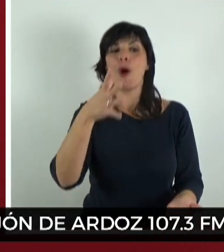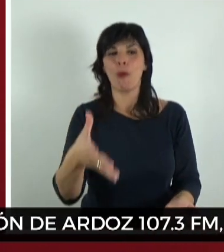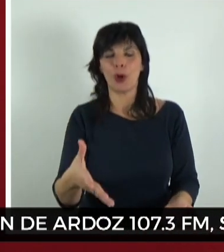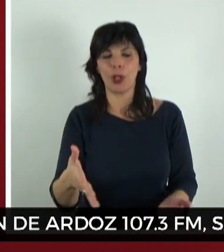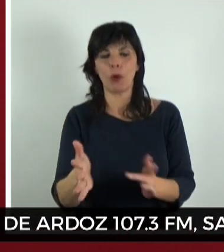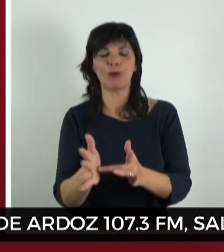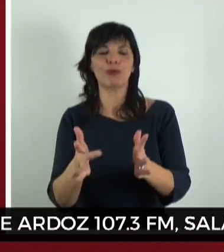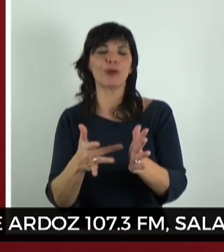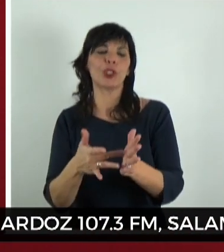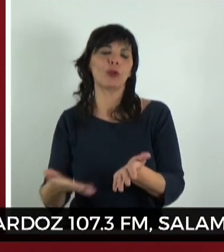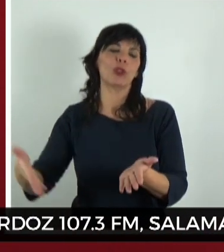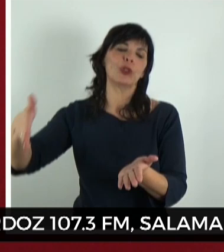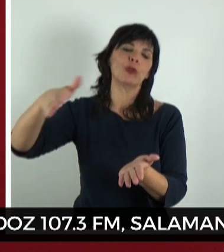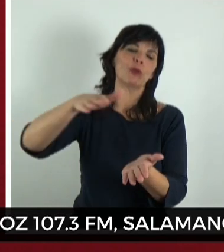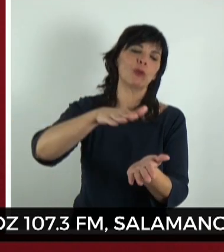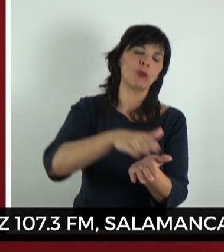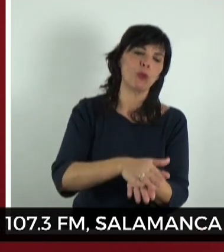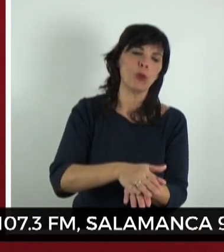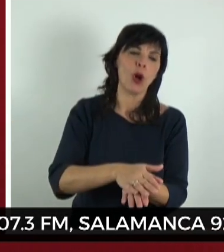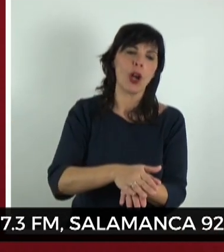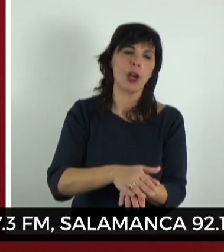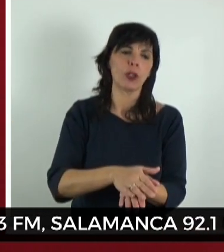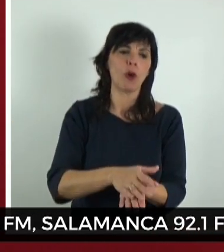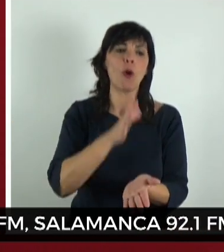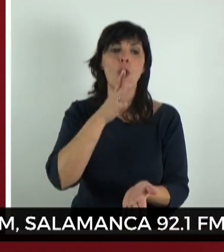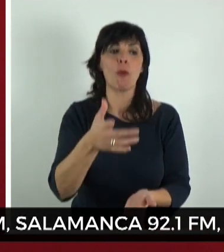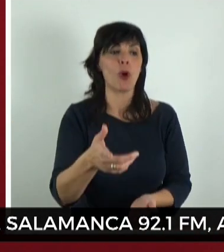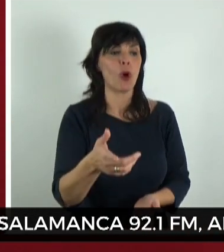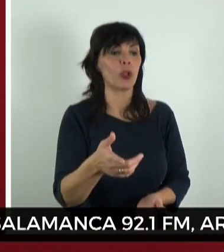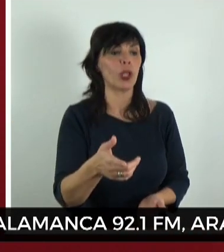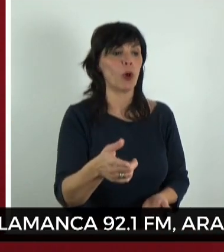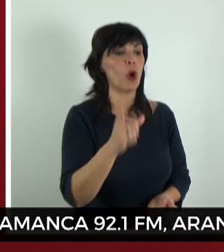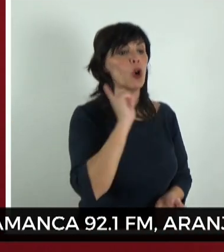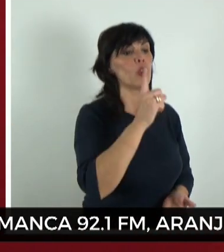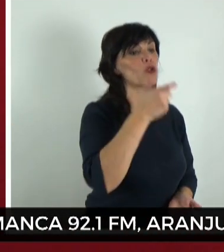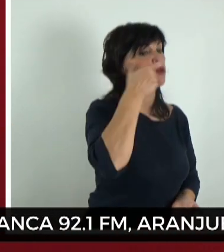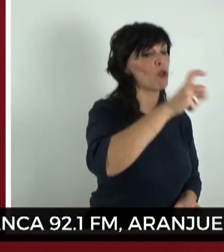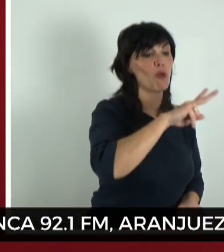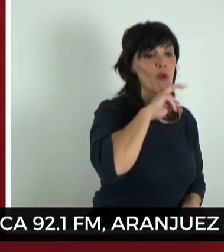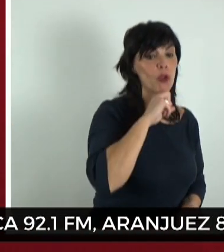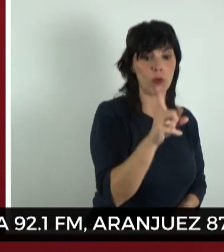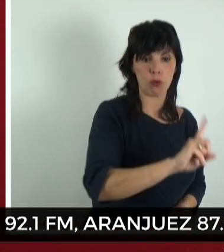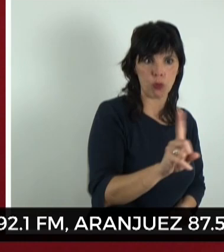Jesucristo es llamado el Rey de Jerusalén, murió fuera de las puertas de Jerusalén